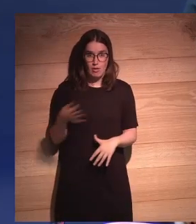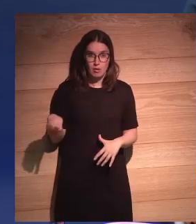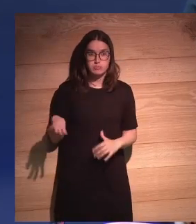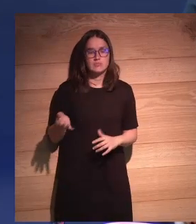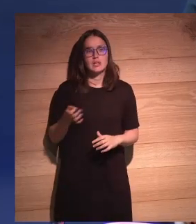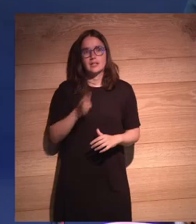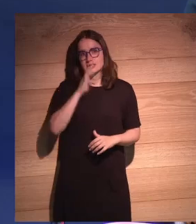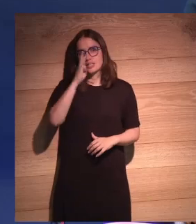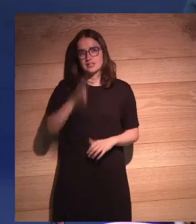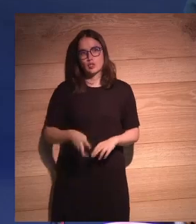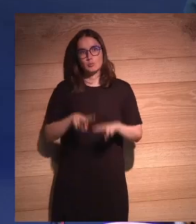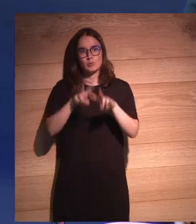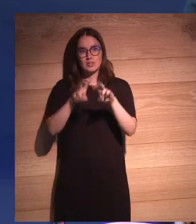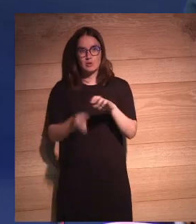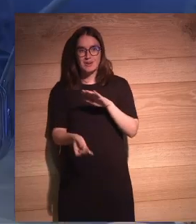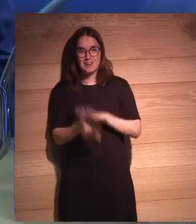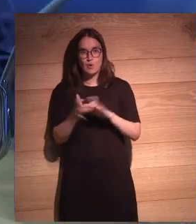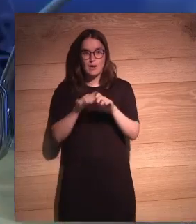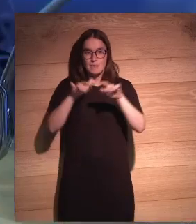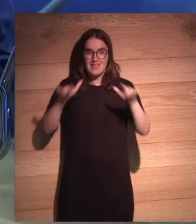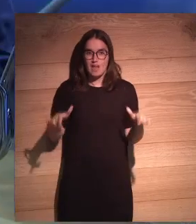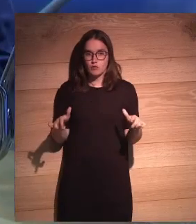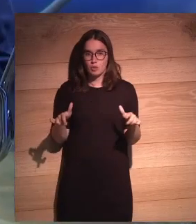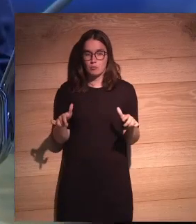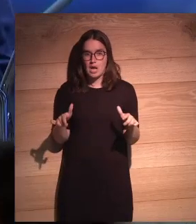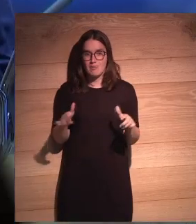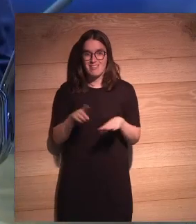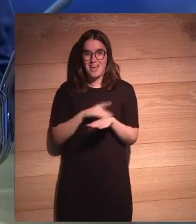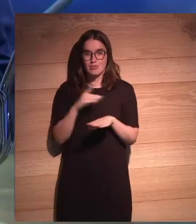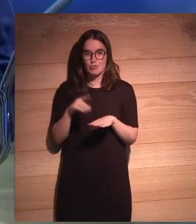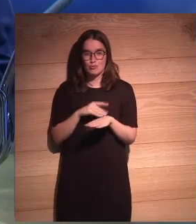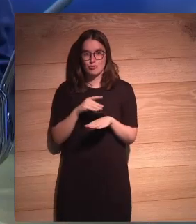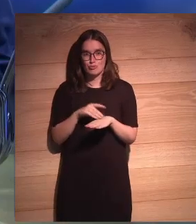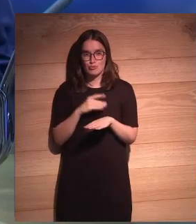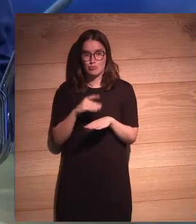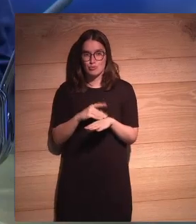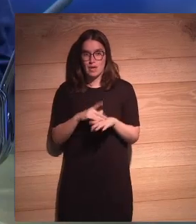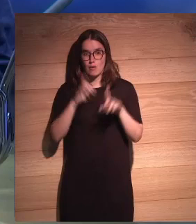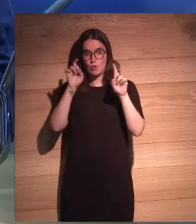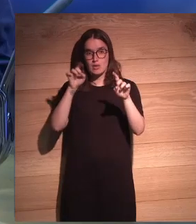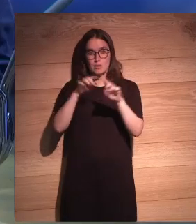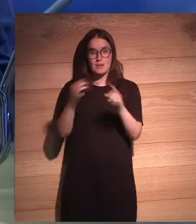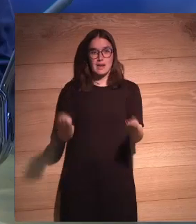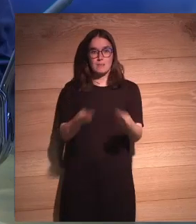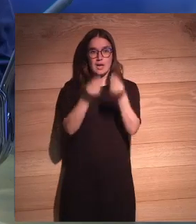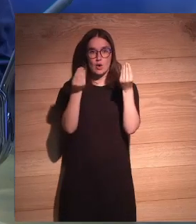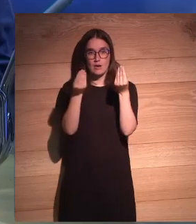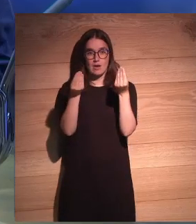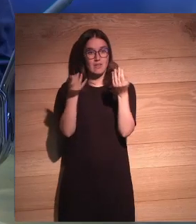y durante 3 años hemos investigado para hacer una plataforma de datos educativos para la mejora del